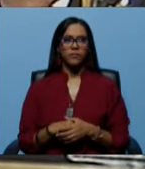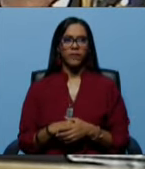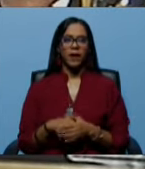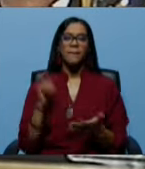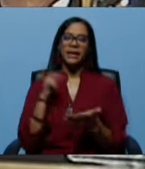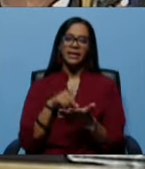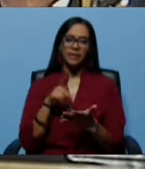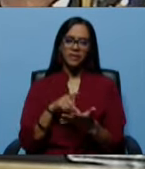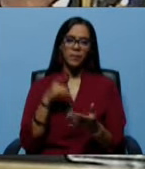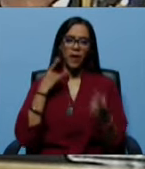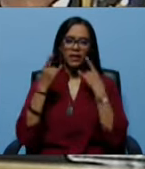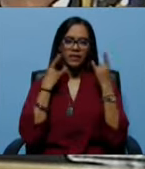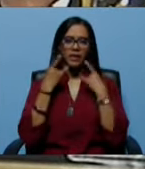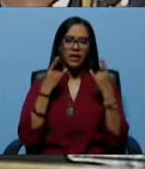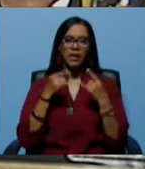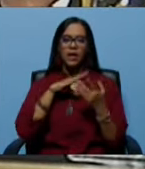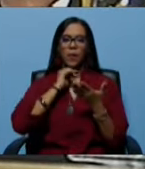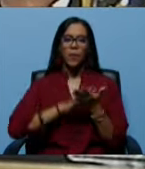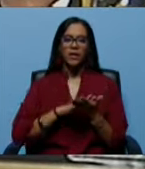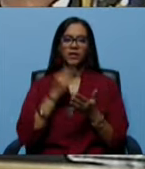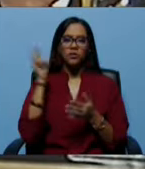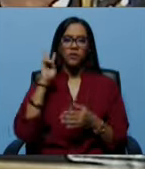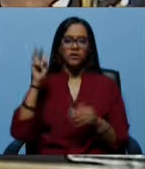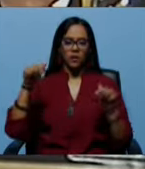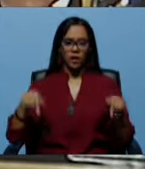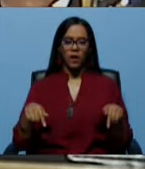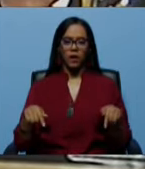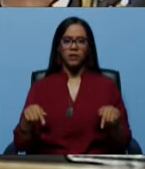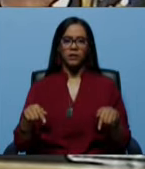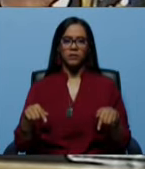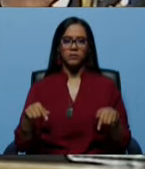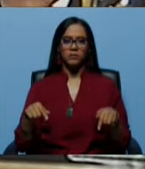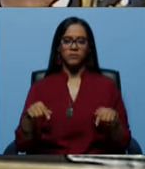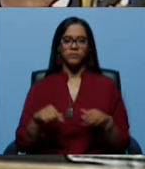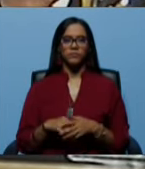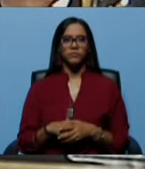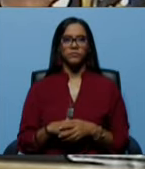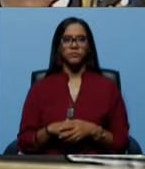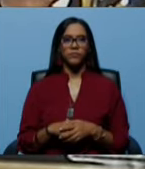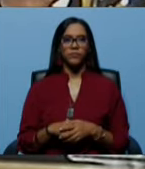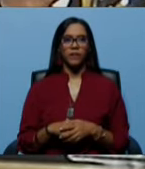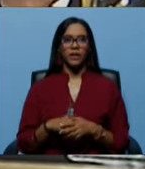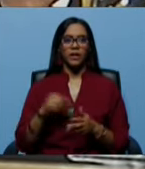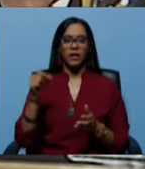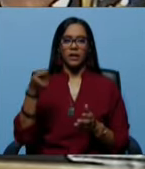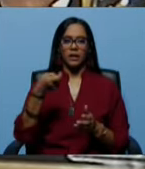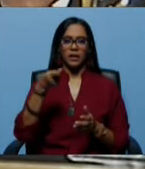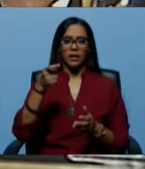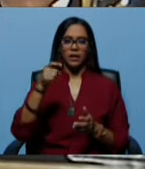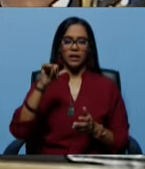Participó activamente en la masacre de esos venezolanos ahí. Y venezolana. Gilberto Malavé.